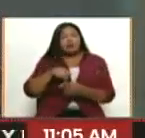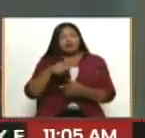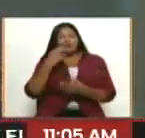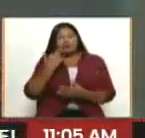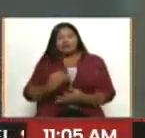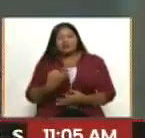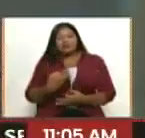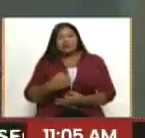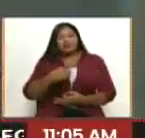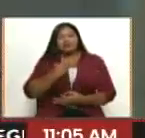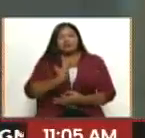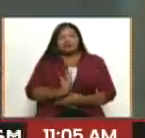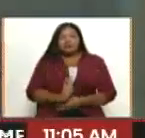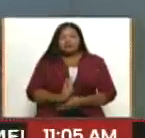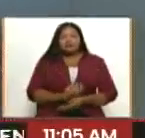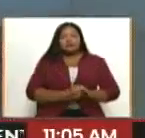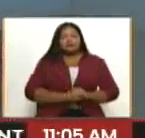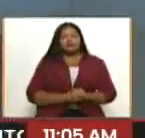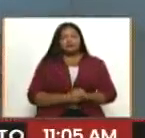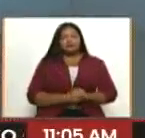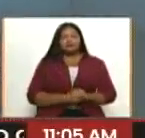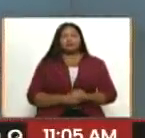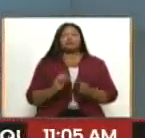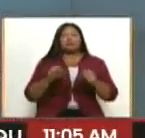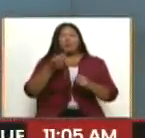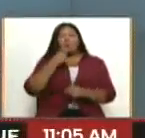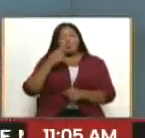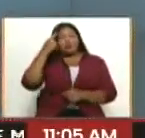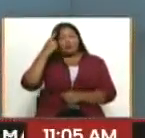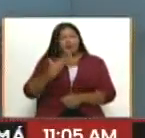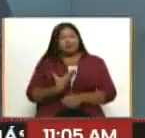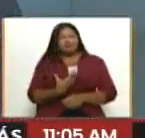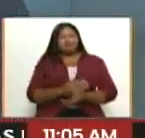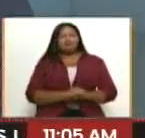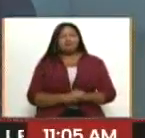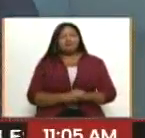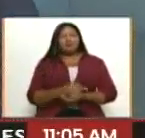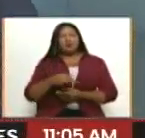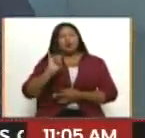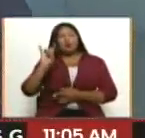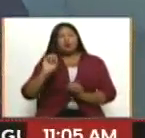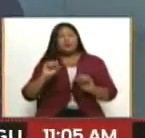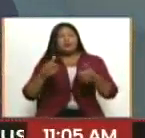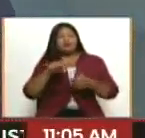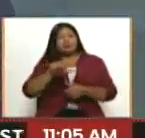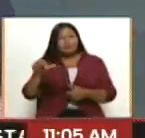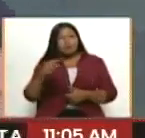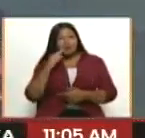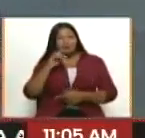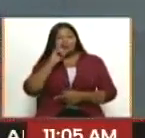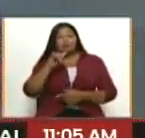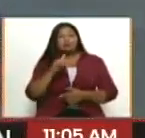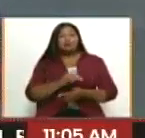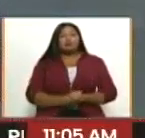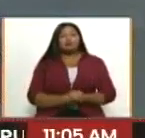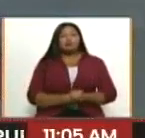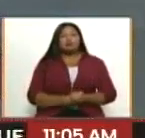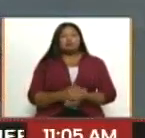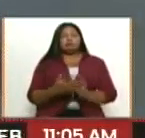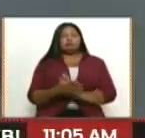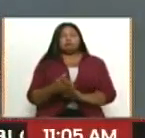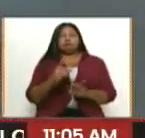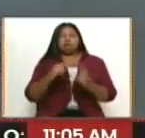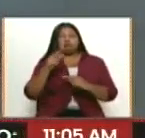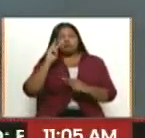lo sentimos muchísimo. Señor Caballero, ¿cómo está? Así es, muy buenos días, Venezuela. Hoy es lunes, inicia esta semana con esta información, esta noticia que, bueno, ha